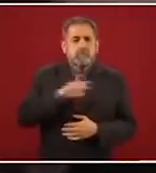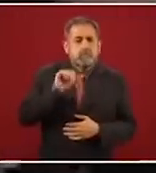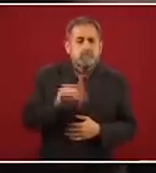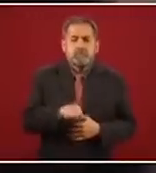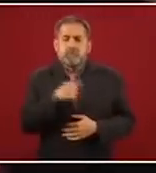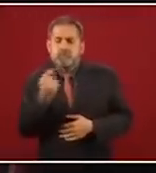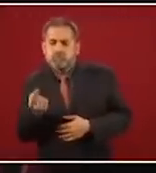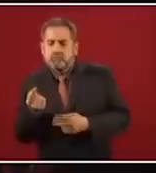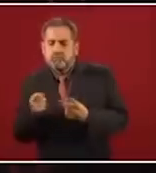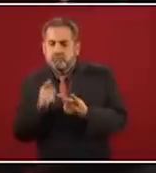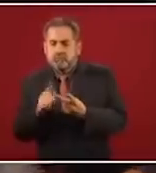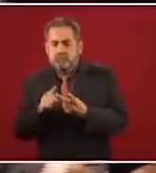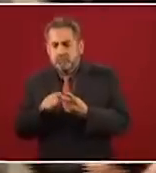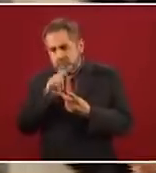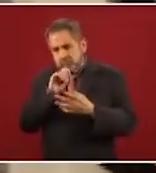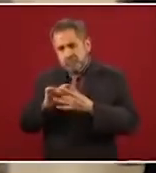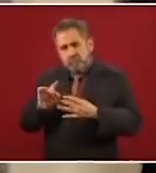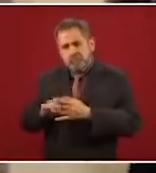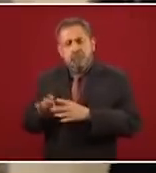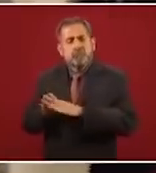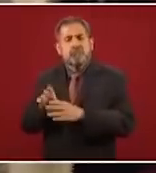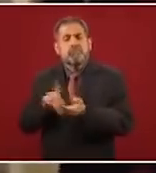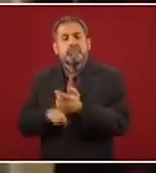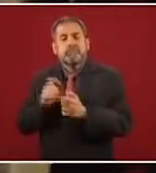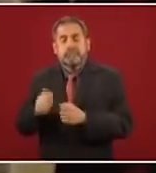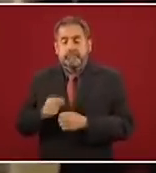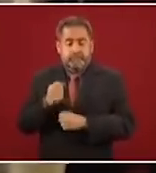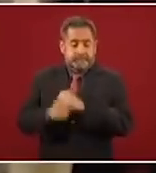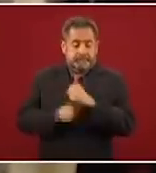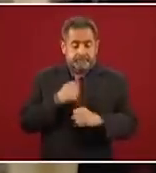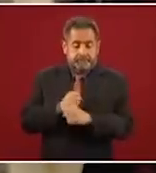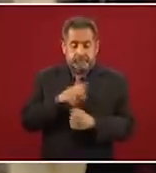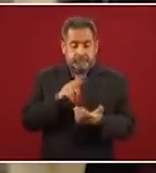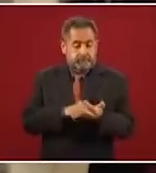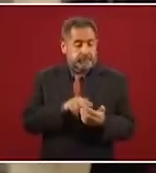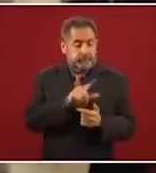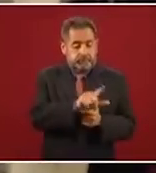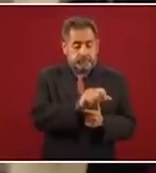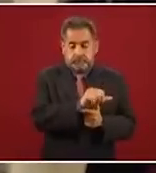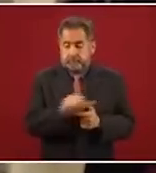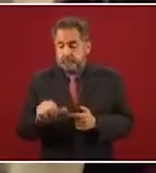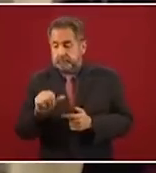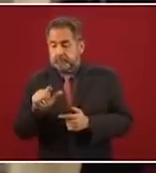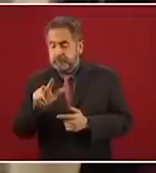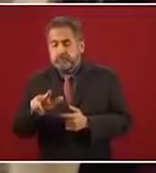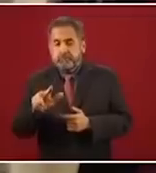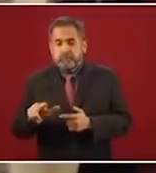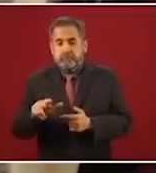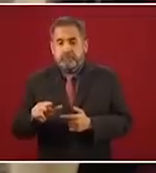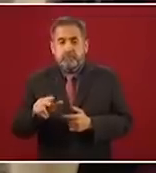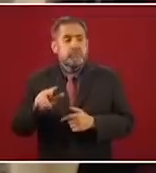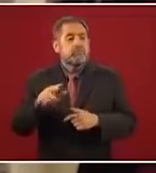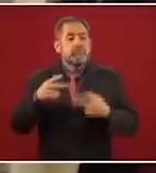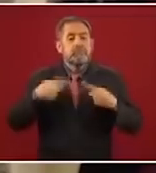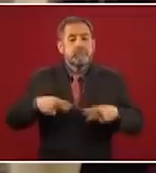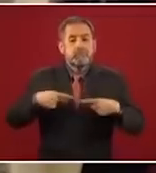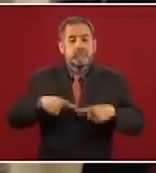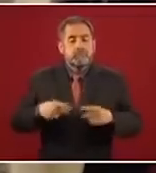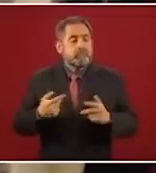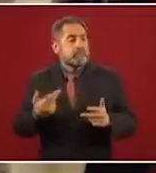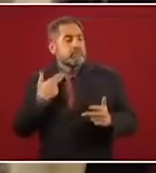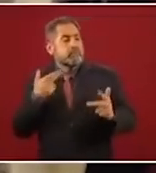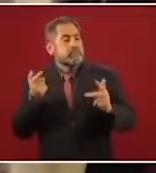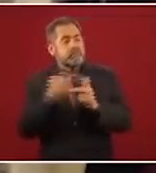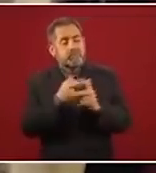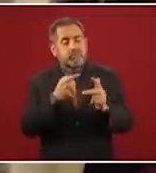de análisis que se podría hacer, que es que de 2017 a 2018 el alza de personas asesinadas